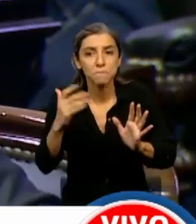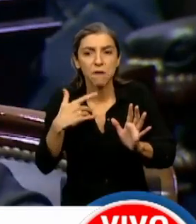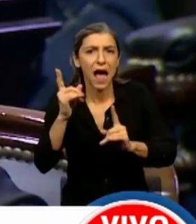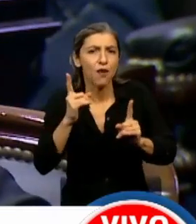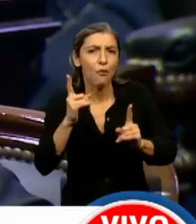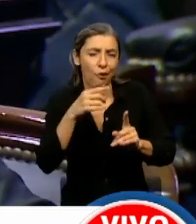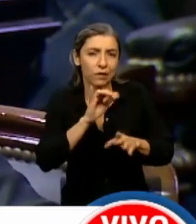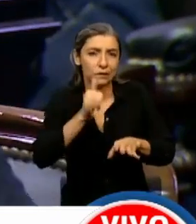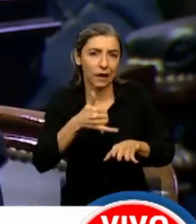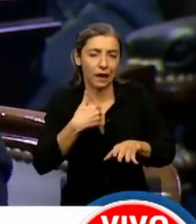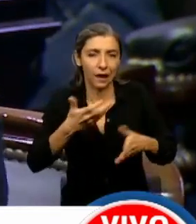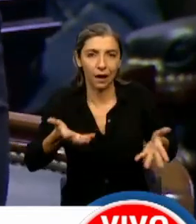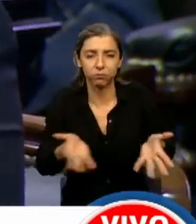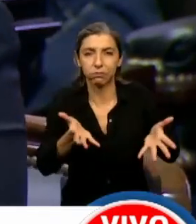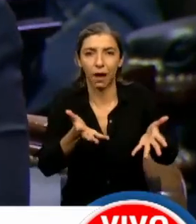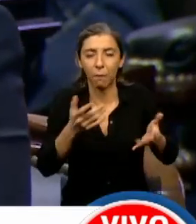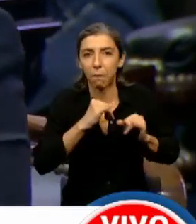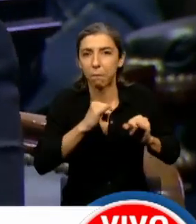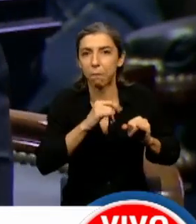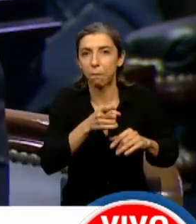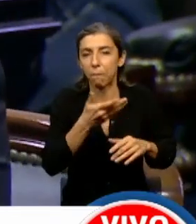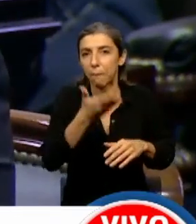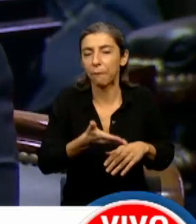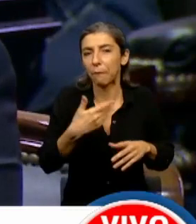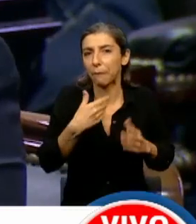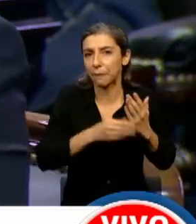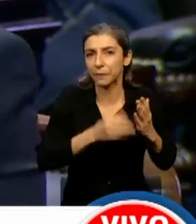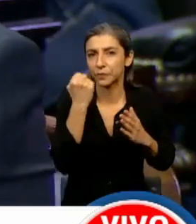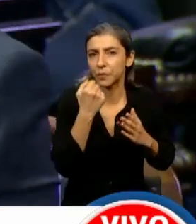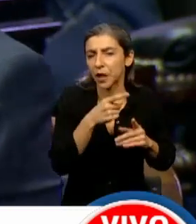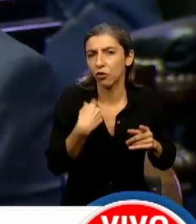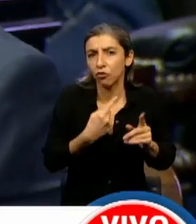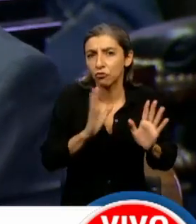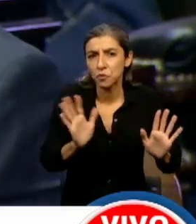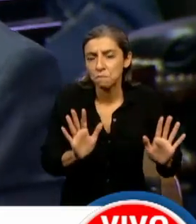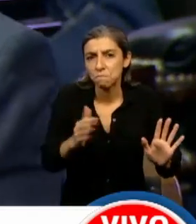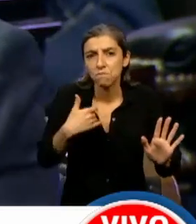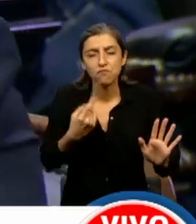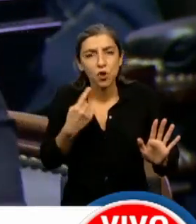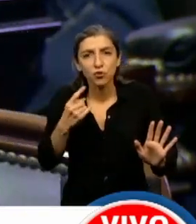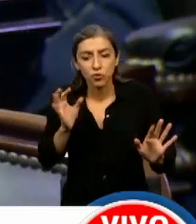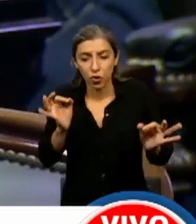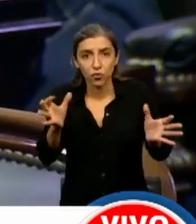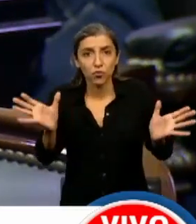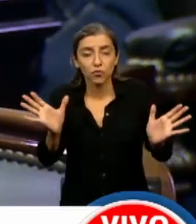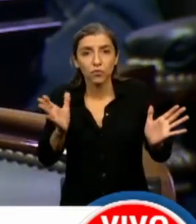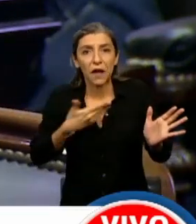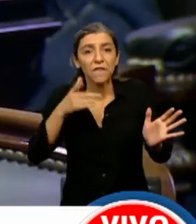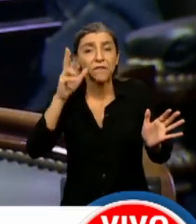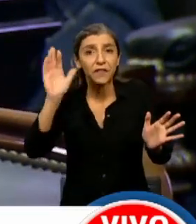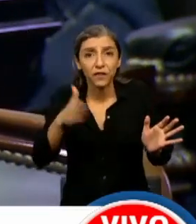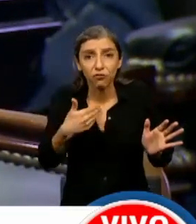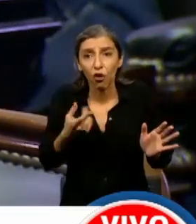guzmán y esta es la paradoja en la que nos encontramos el frente de todos con una severa crítica a